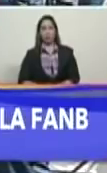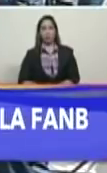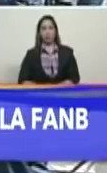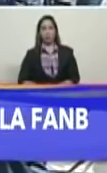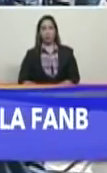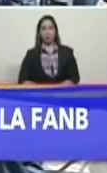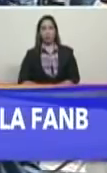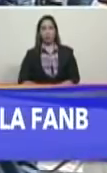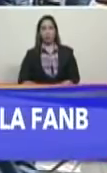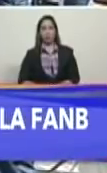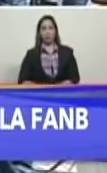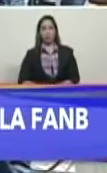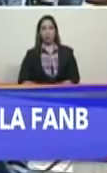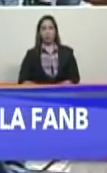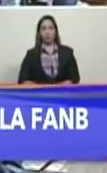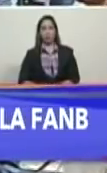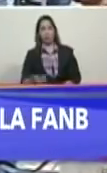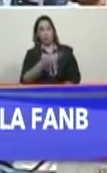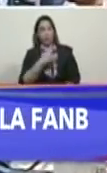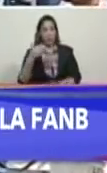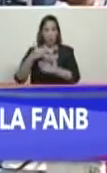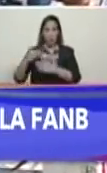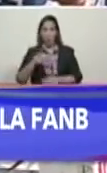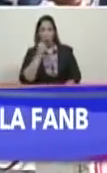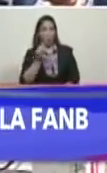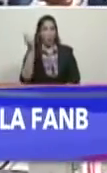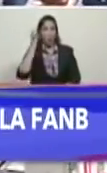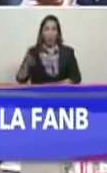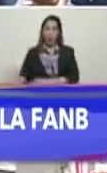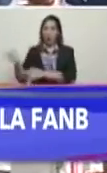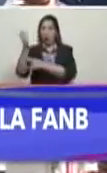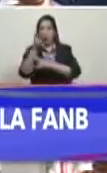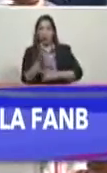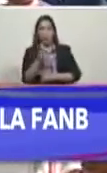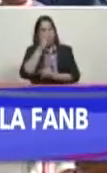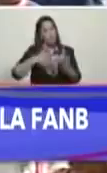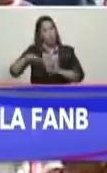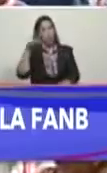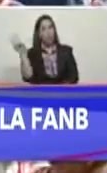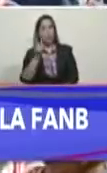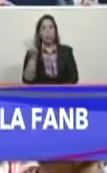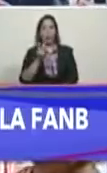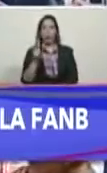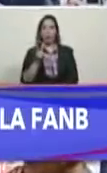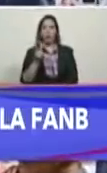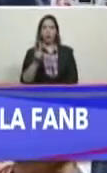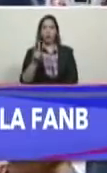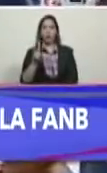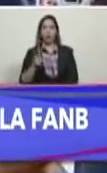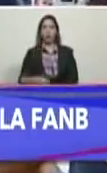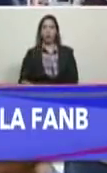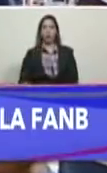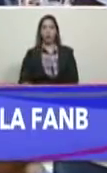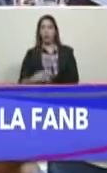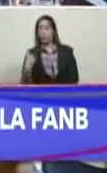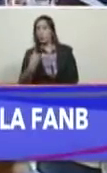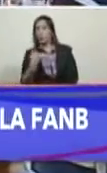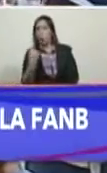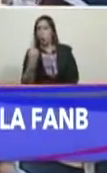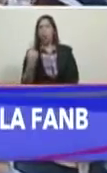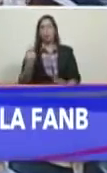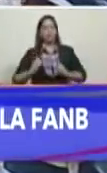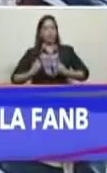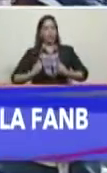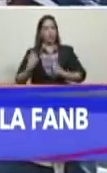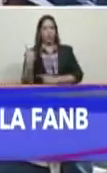Tenemos que andar así, los hombres y mujeres de armas. Y el pueblo venezolano, una sola corriente, una sola vida, una sola